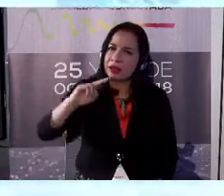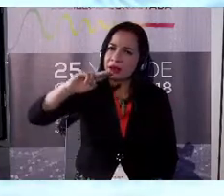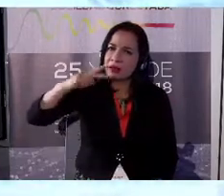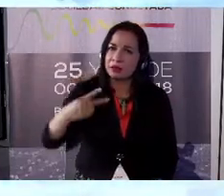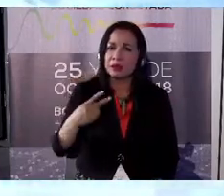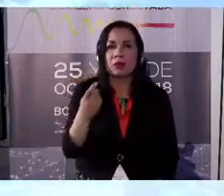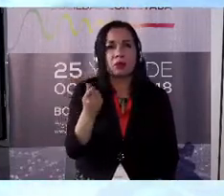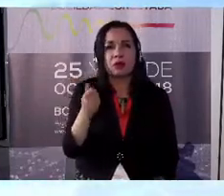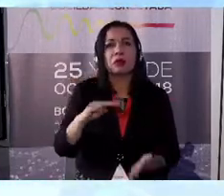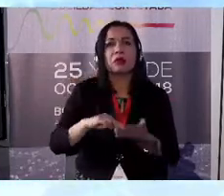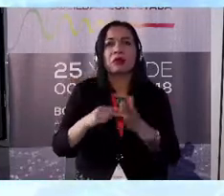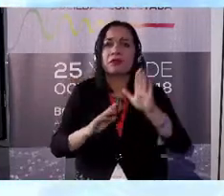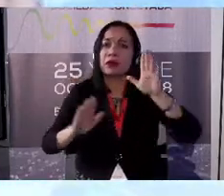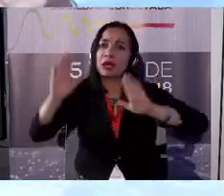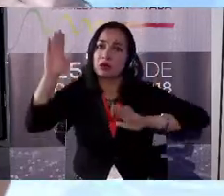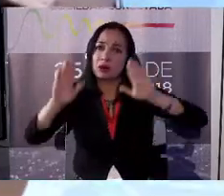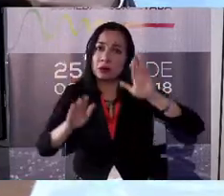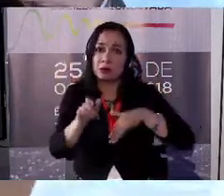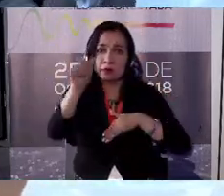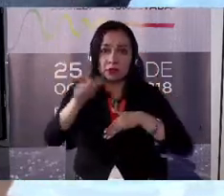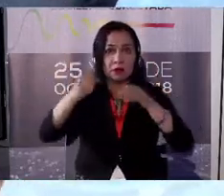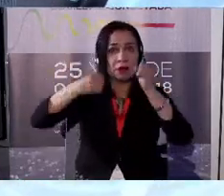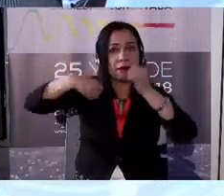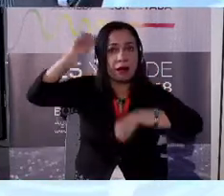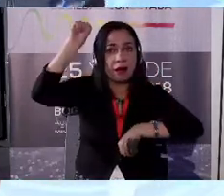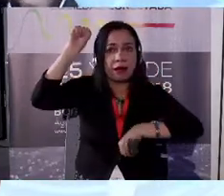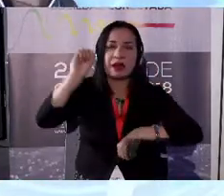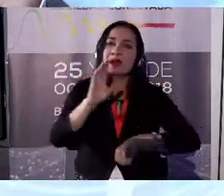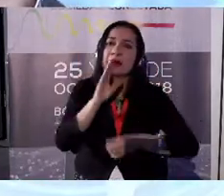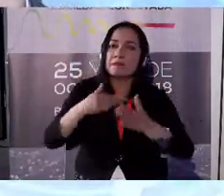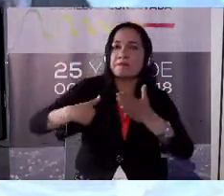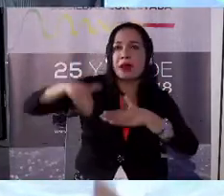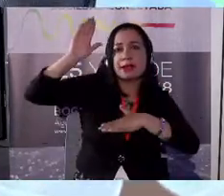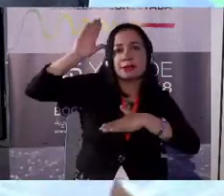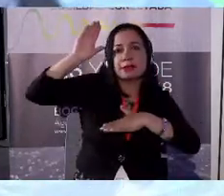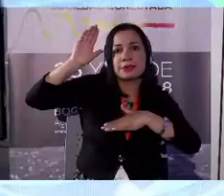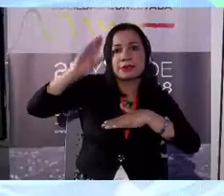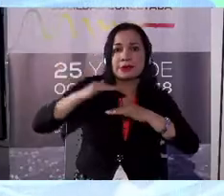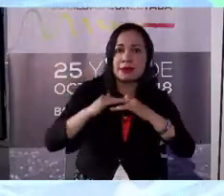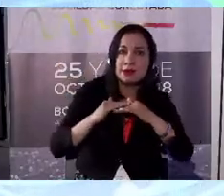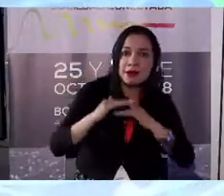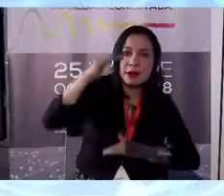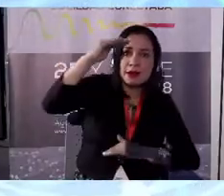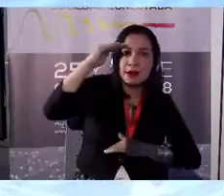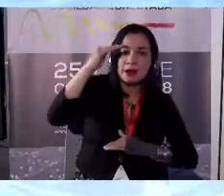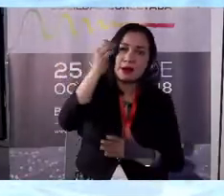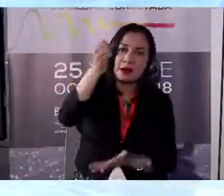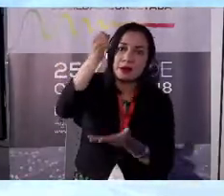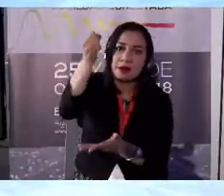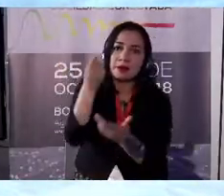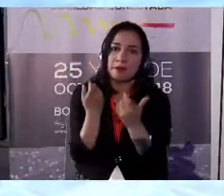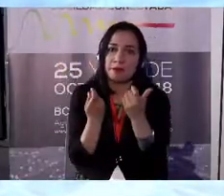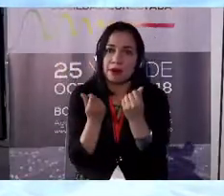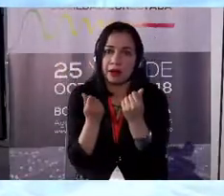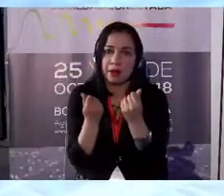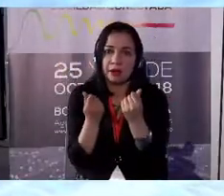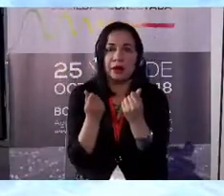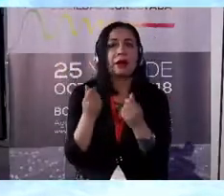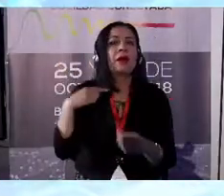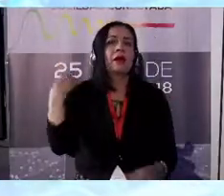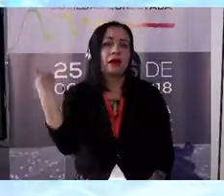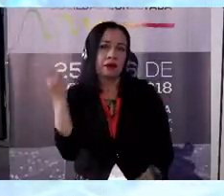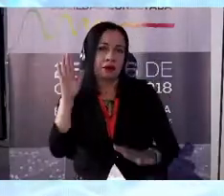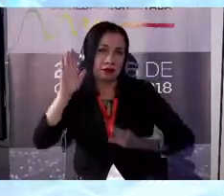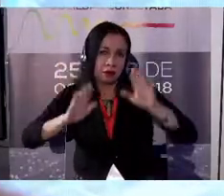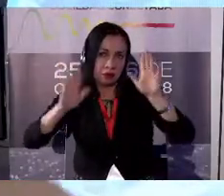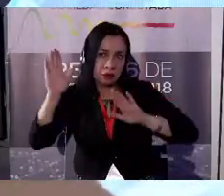las subastas el ganador es quien más ofrece, quien tiene la oferta más alta. Y en las subastas tradicionales de